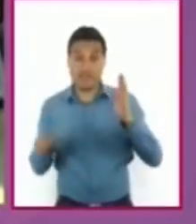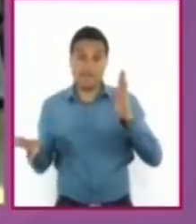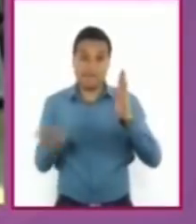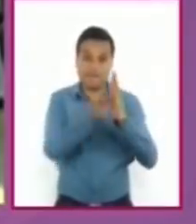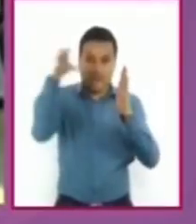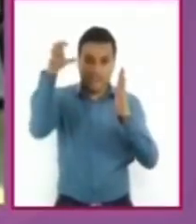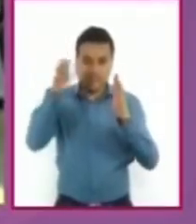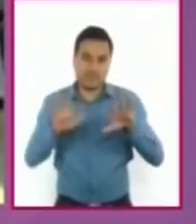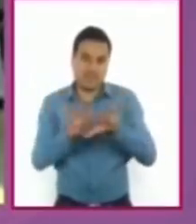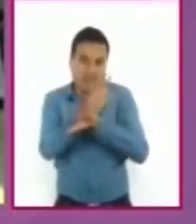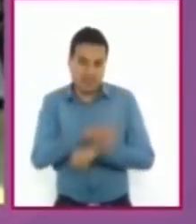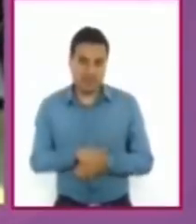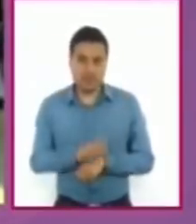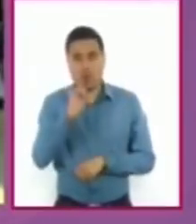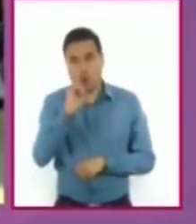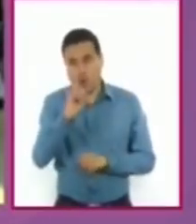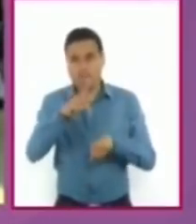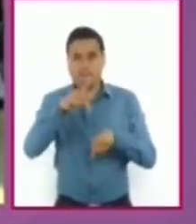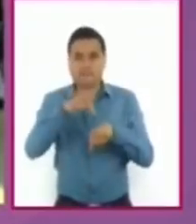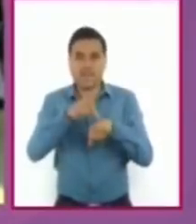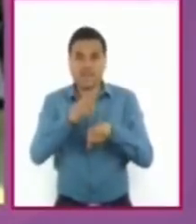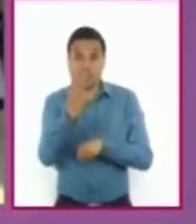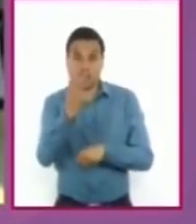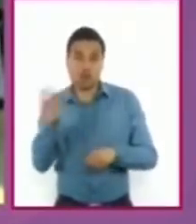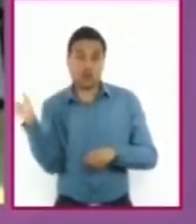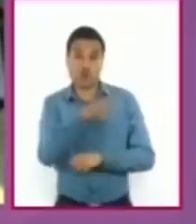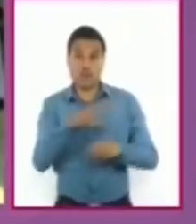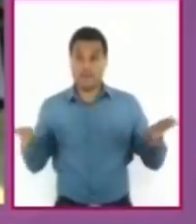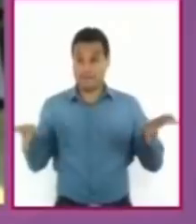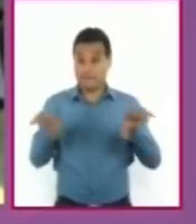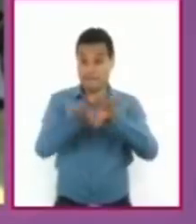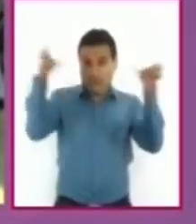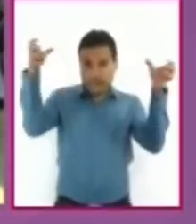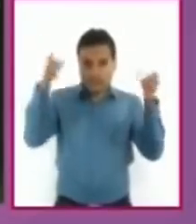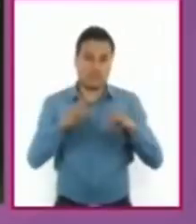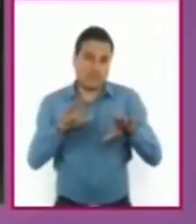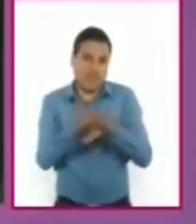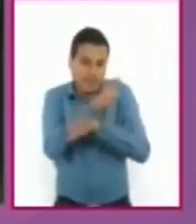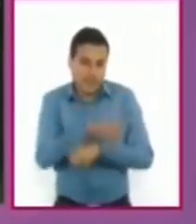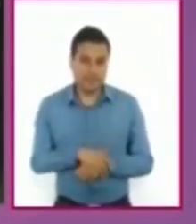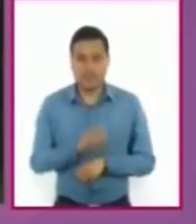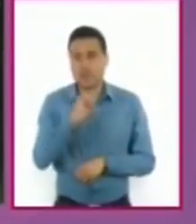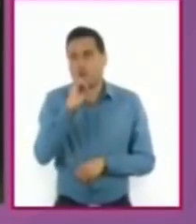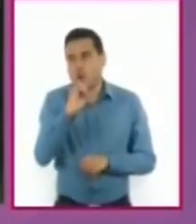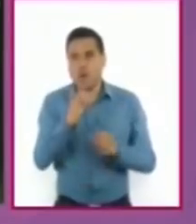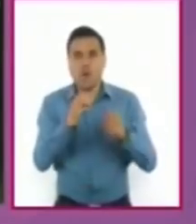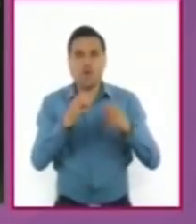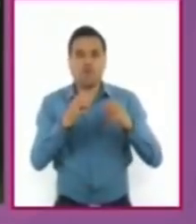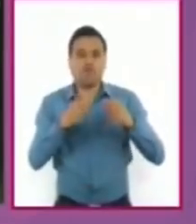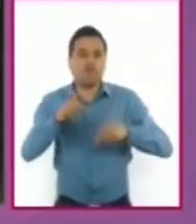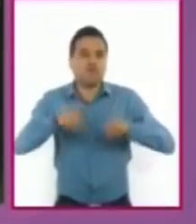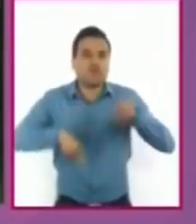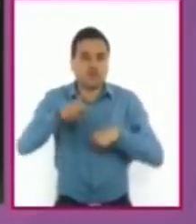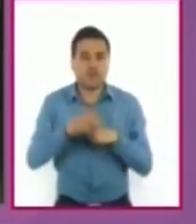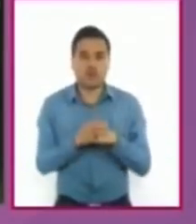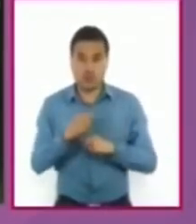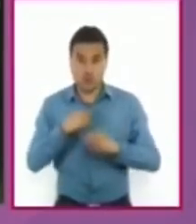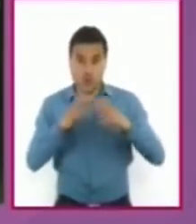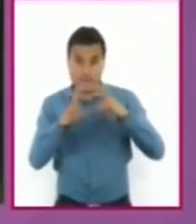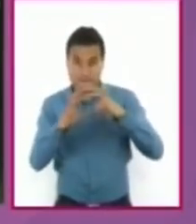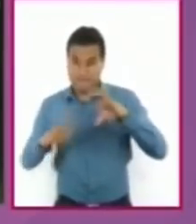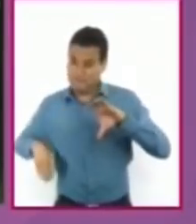Cuando echas una piedra y choca con otra, se va a cambiar de dirección. Por ejemplo, cuando juegas fútbol, tiras un